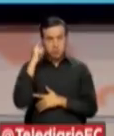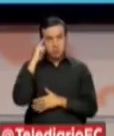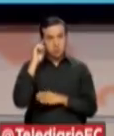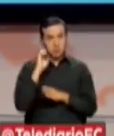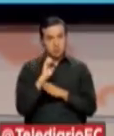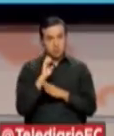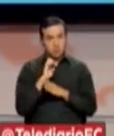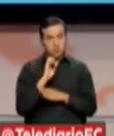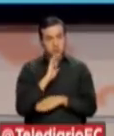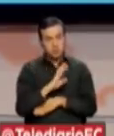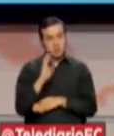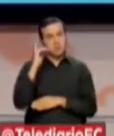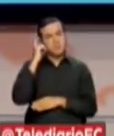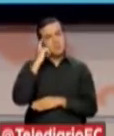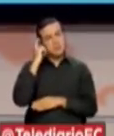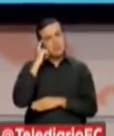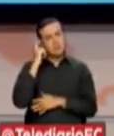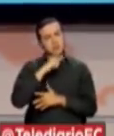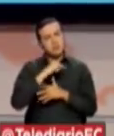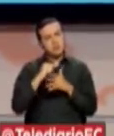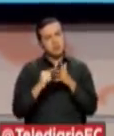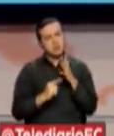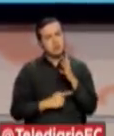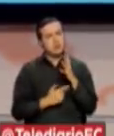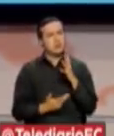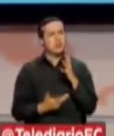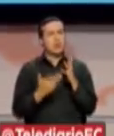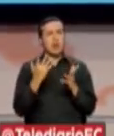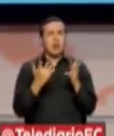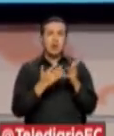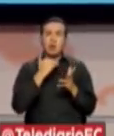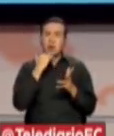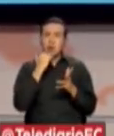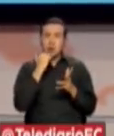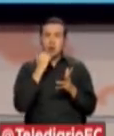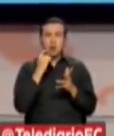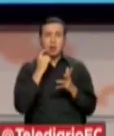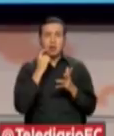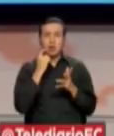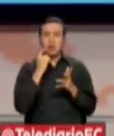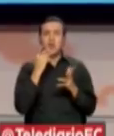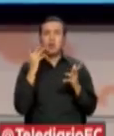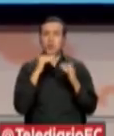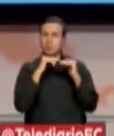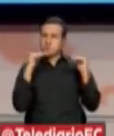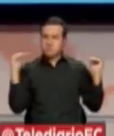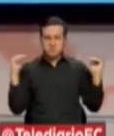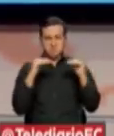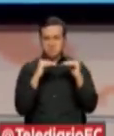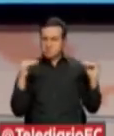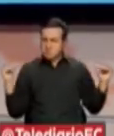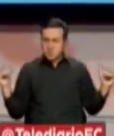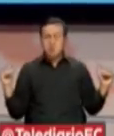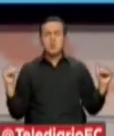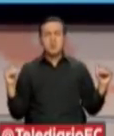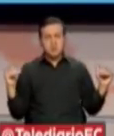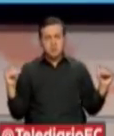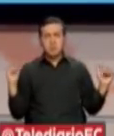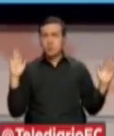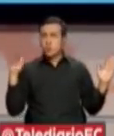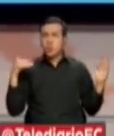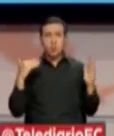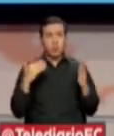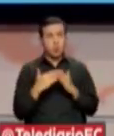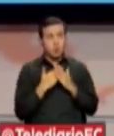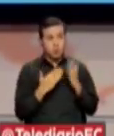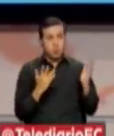ecuatoriano yo creo que debería hacer a lo mejor una mezcla pero de manera horizontal en donde se permita que todos